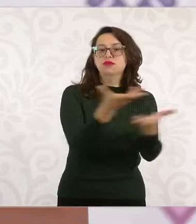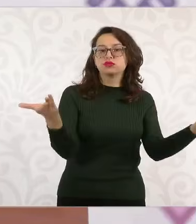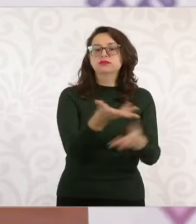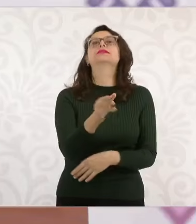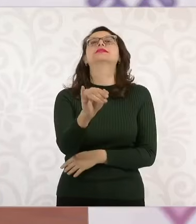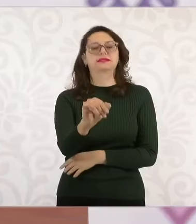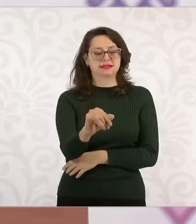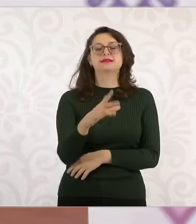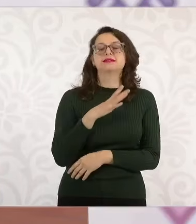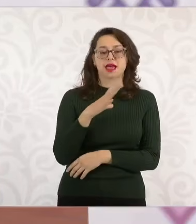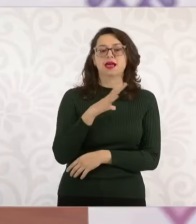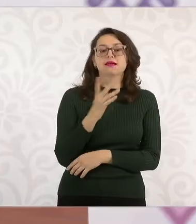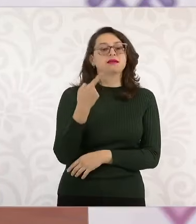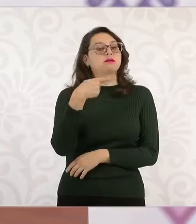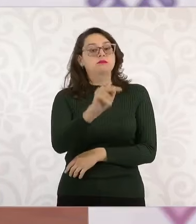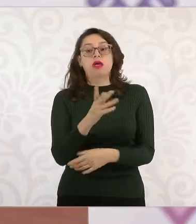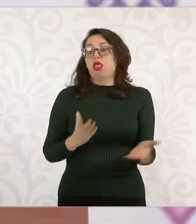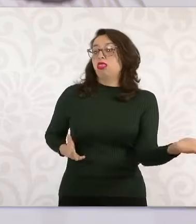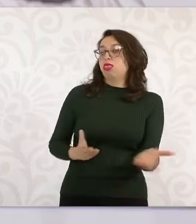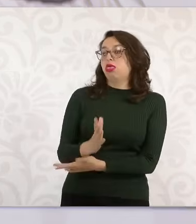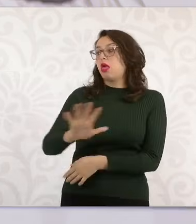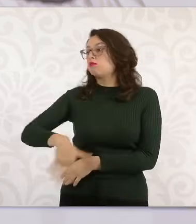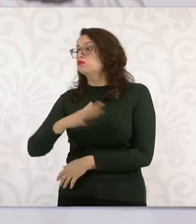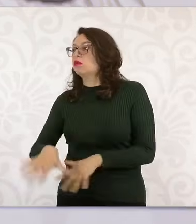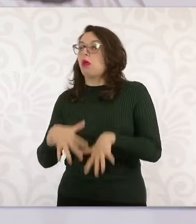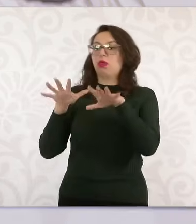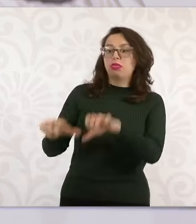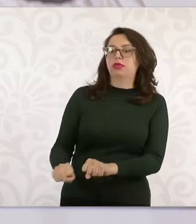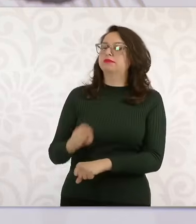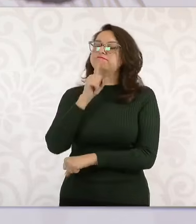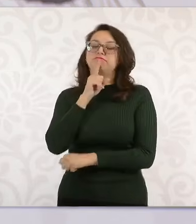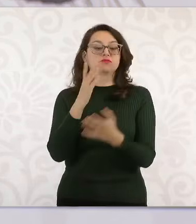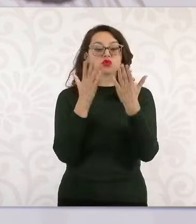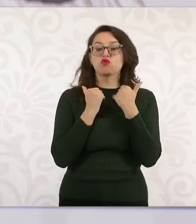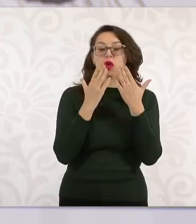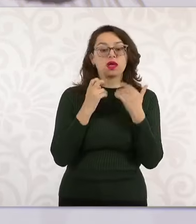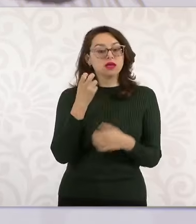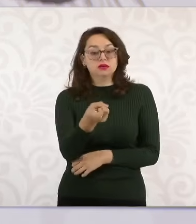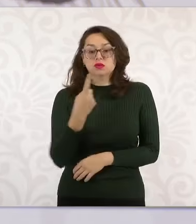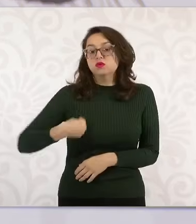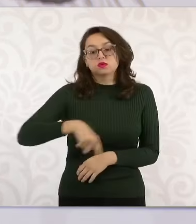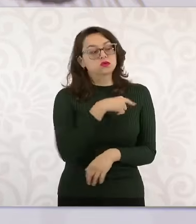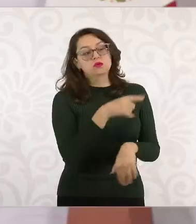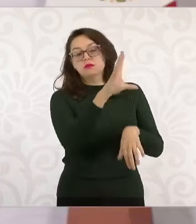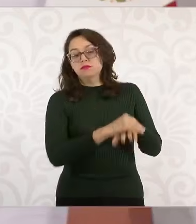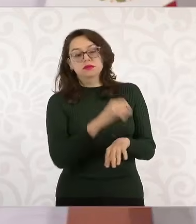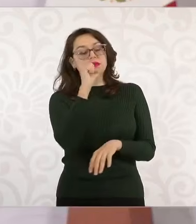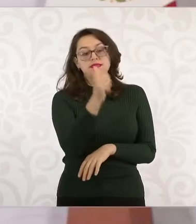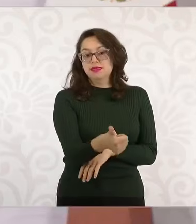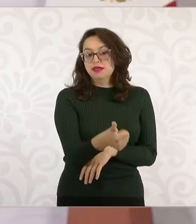lado, pero no hay operaciones conjuntas en México. No permitiríamos eso, no estamos de acuerdo con